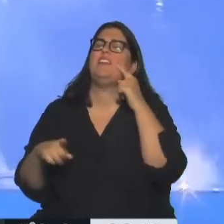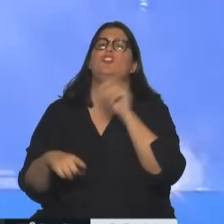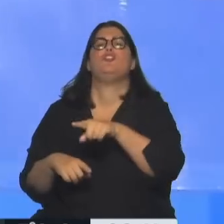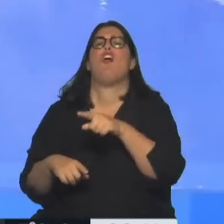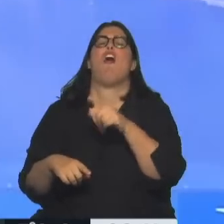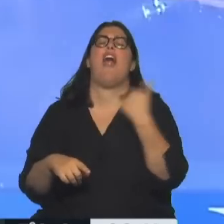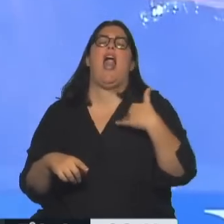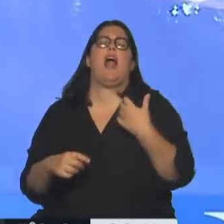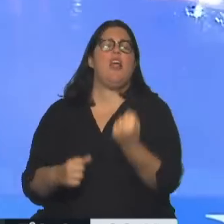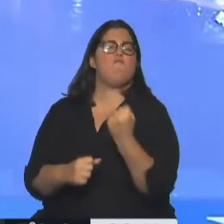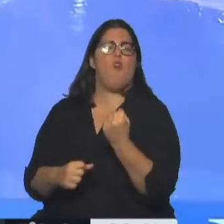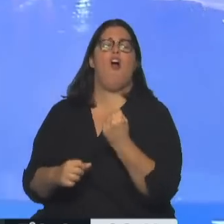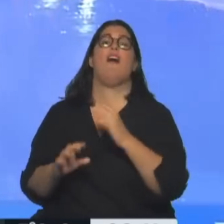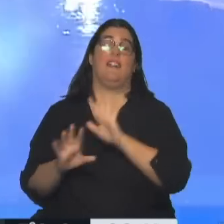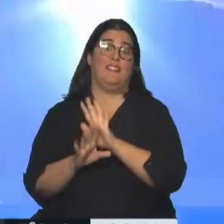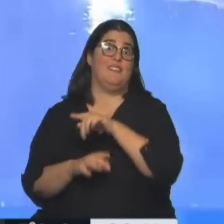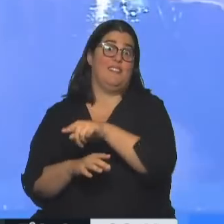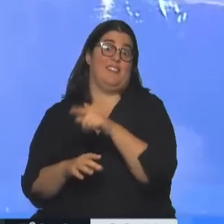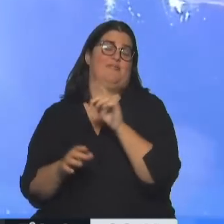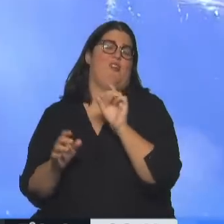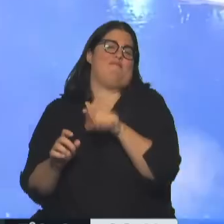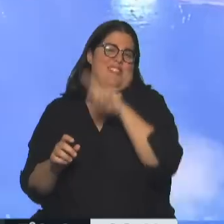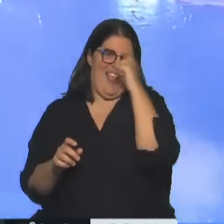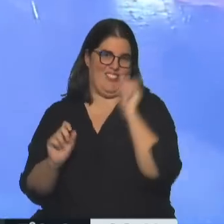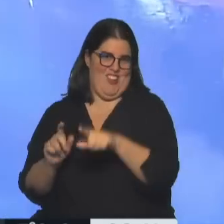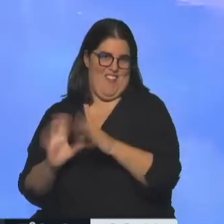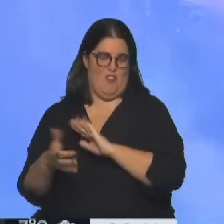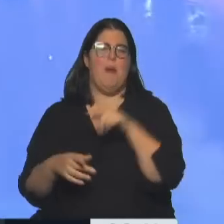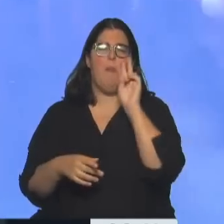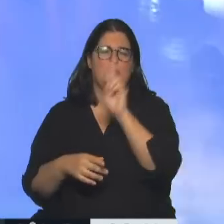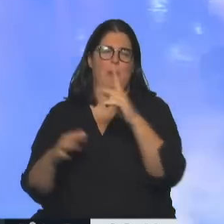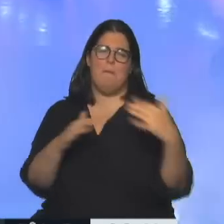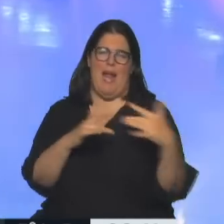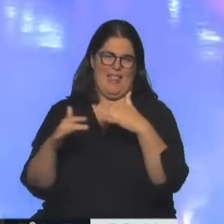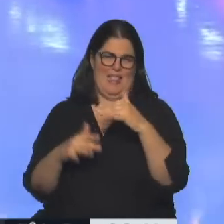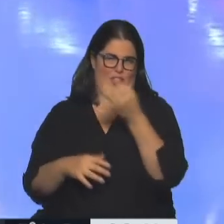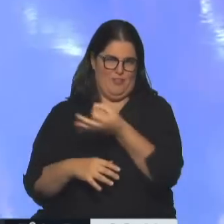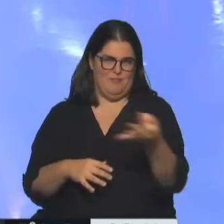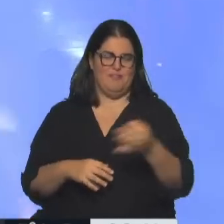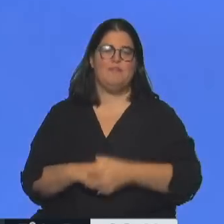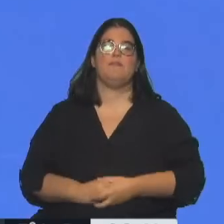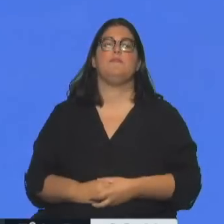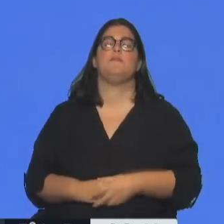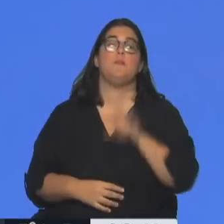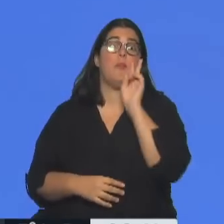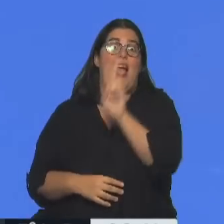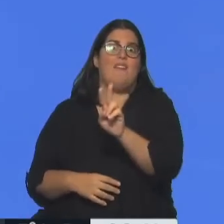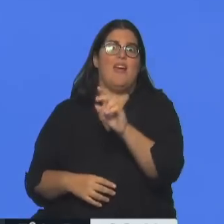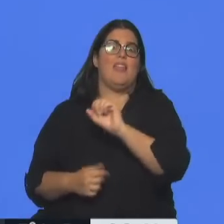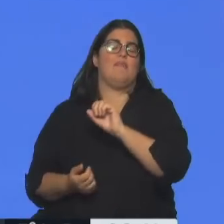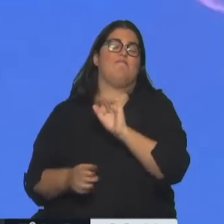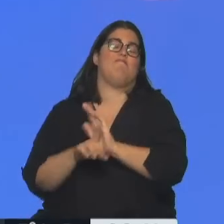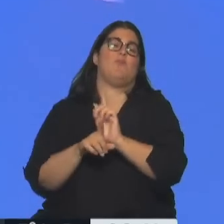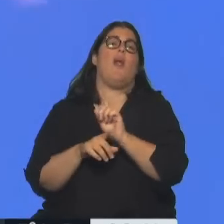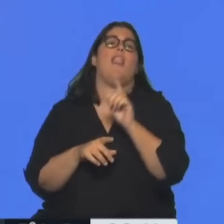la escuchábamos recién para ponerle el toque nacional. ¿Vamos al partido? Vamos al partido rápidamente para ver lo que significaba un golpe para el